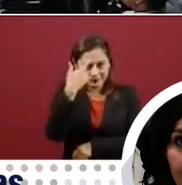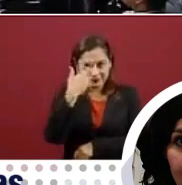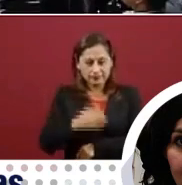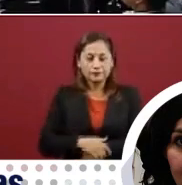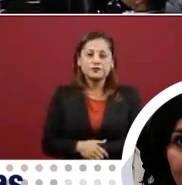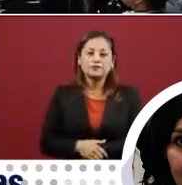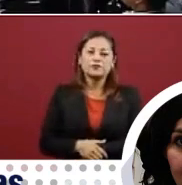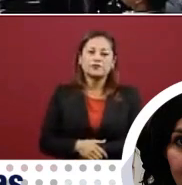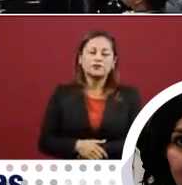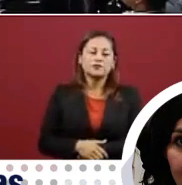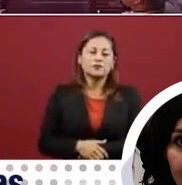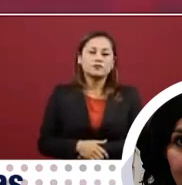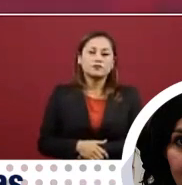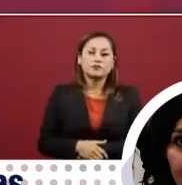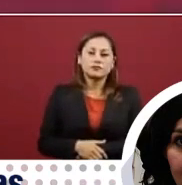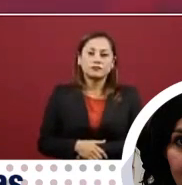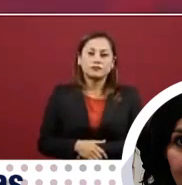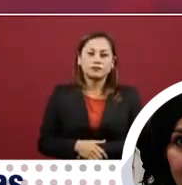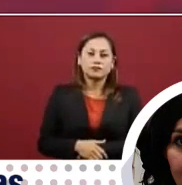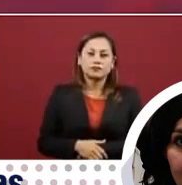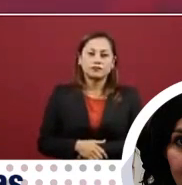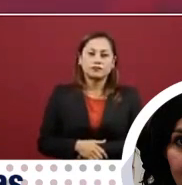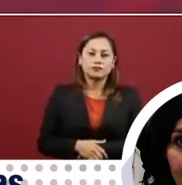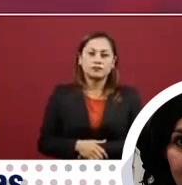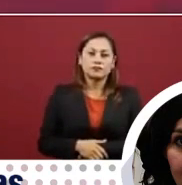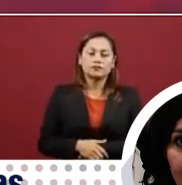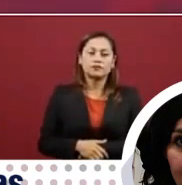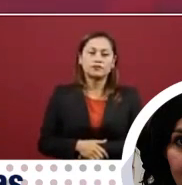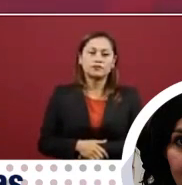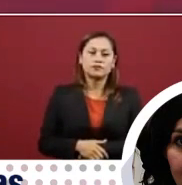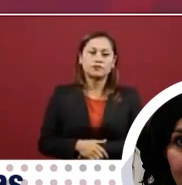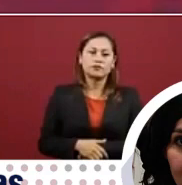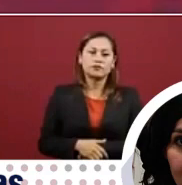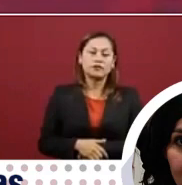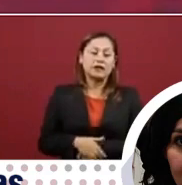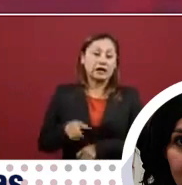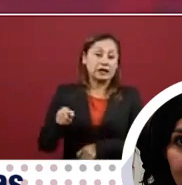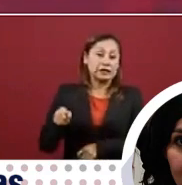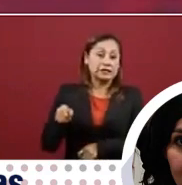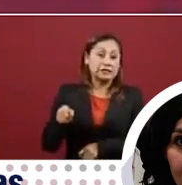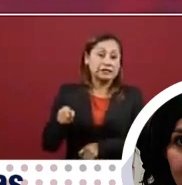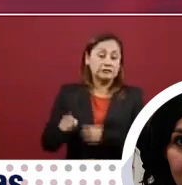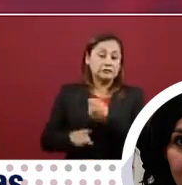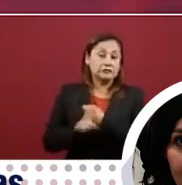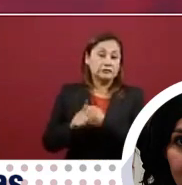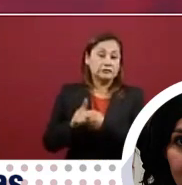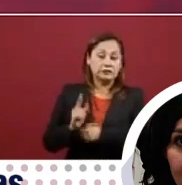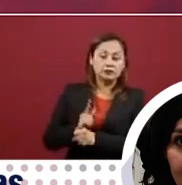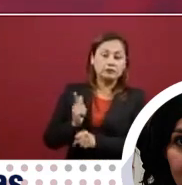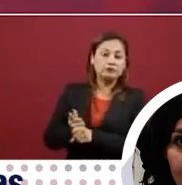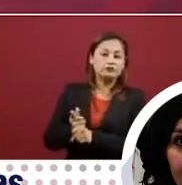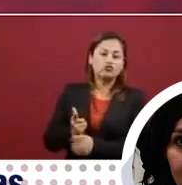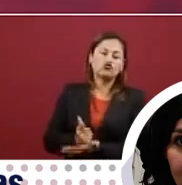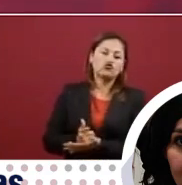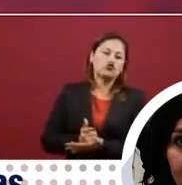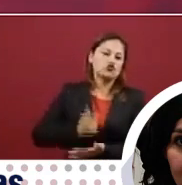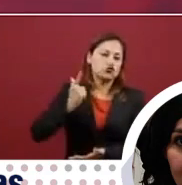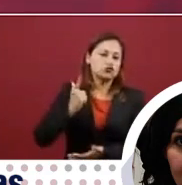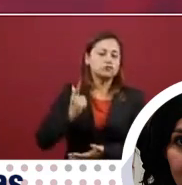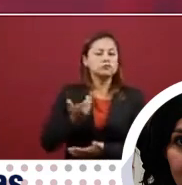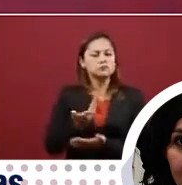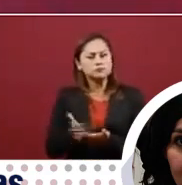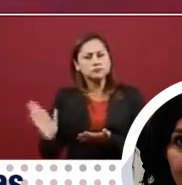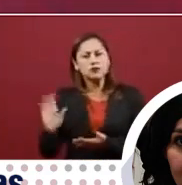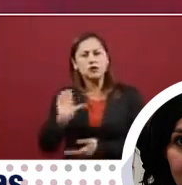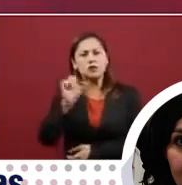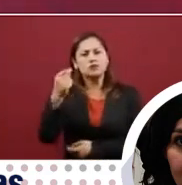que se documentaron en el periodo de Felipe Calderón es mucho menor que en el caso de Enrique